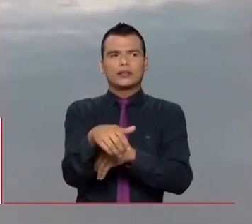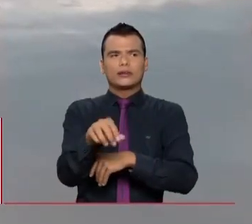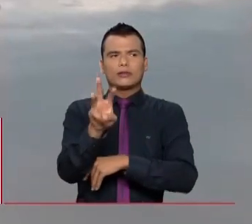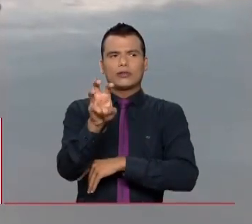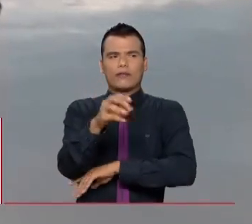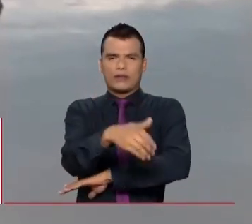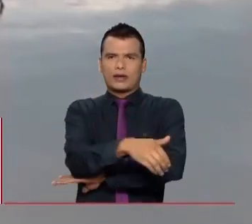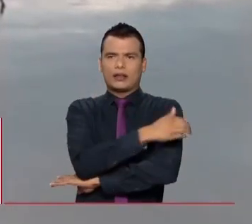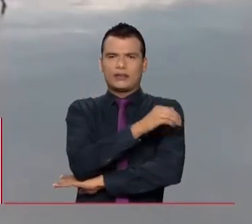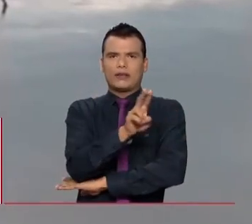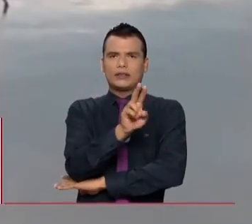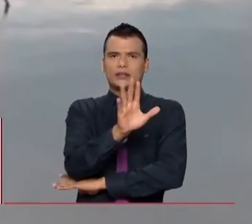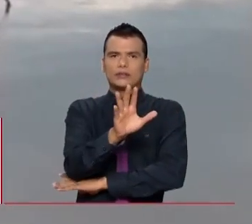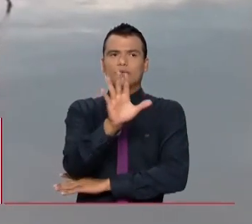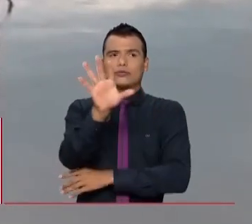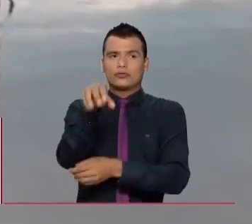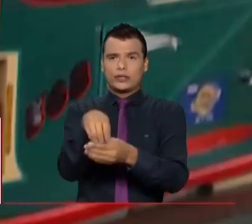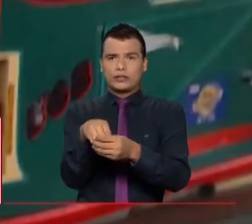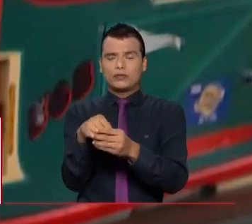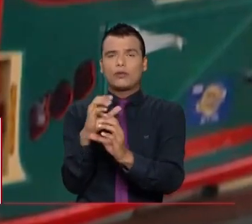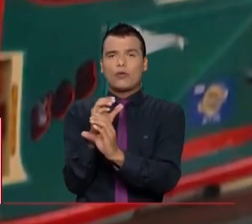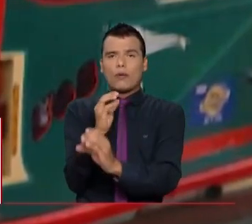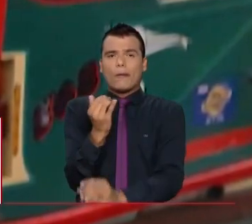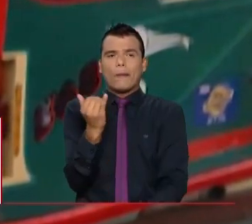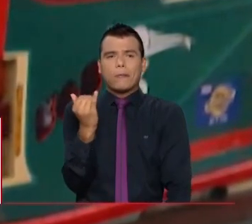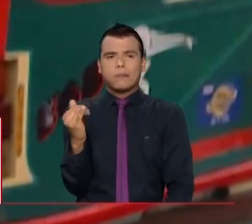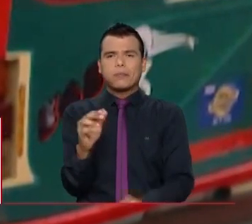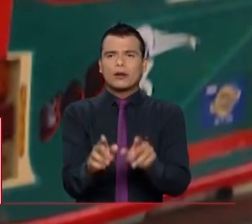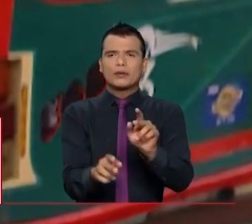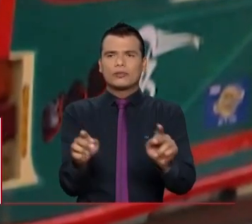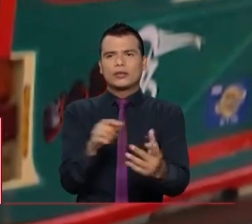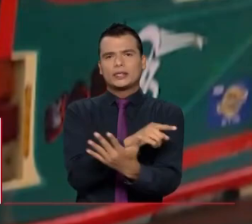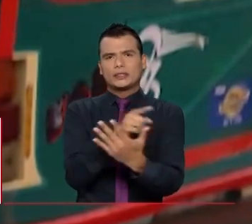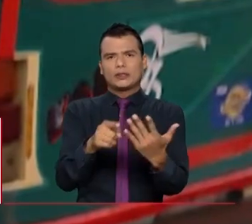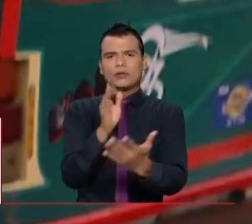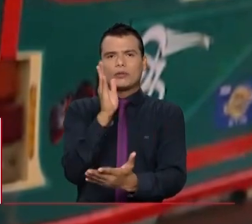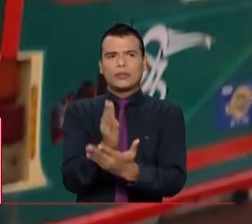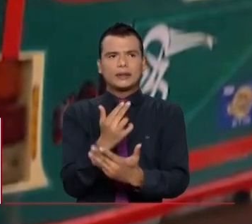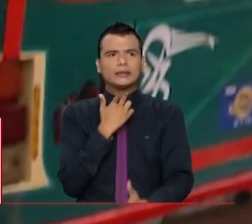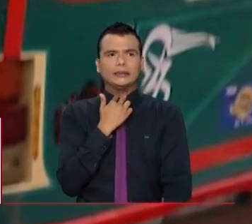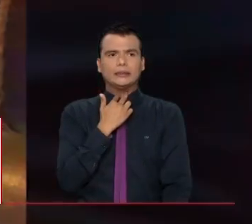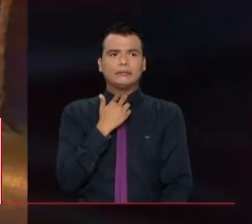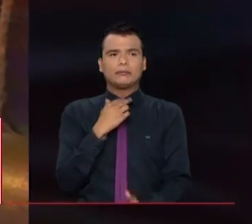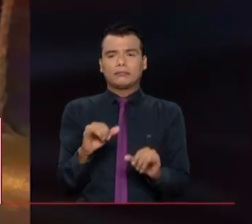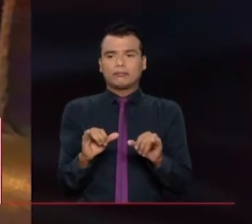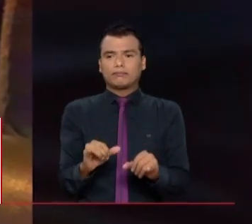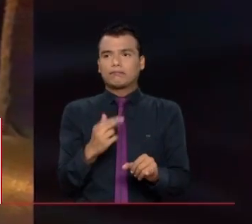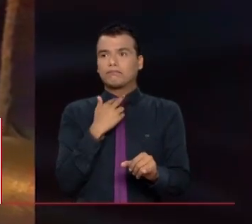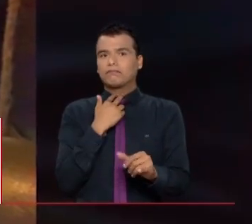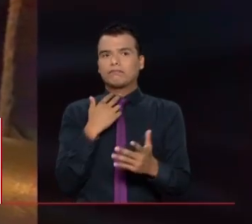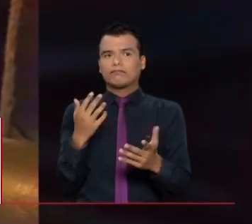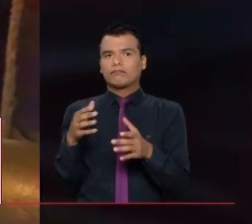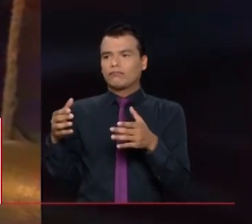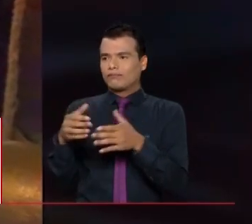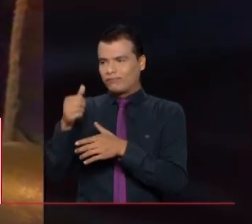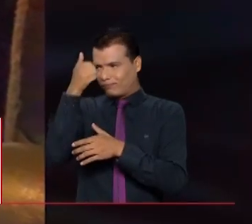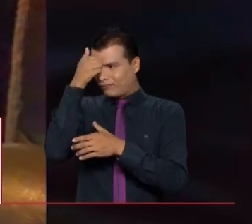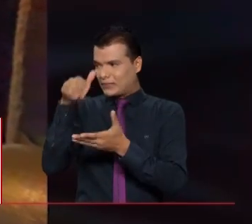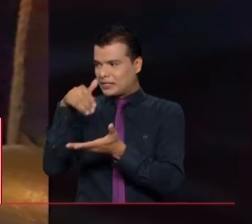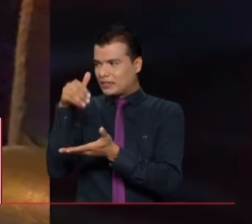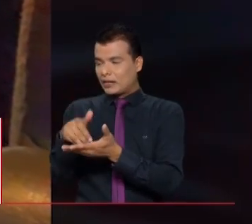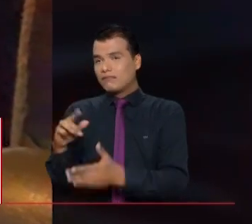servicio buseta tipo público. Quedan 5 personas atrapadas. Desde la estación central se envía una máquina para